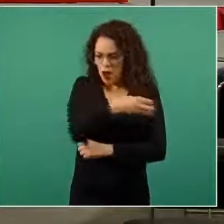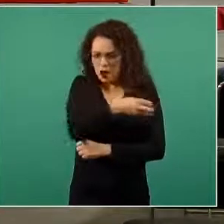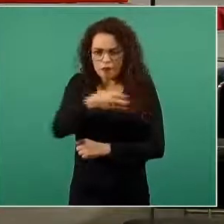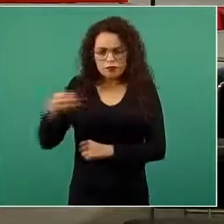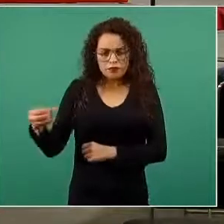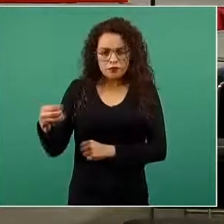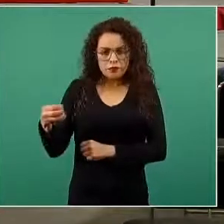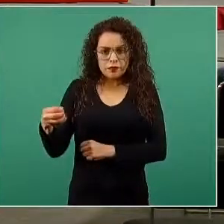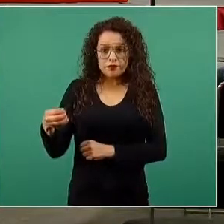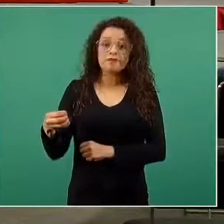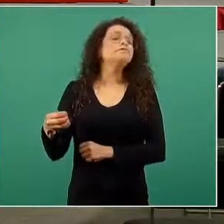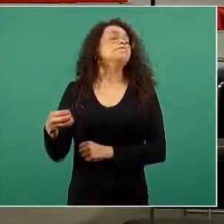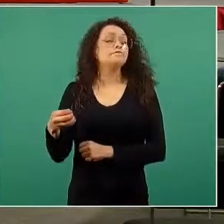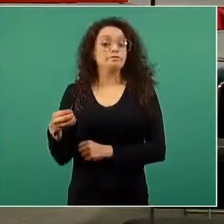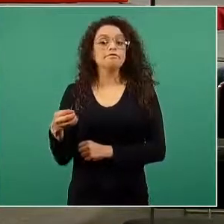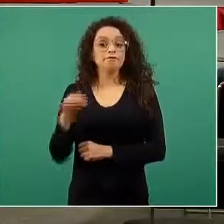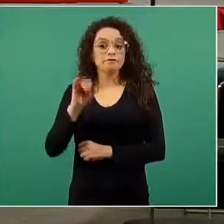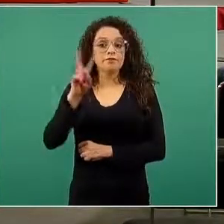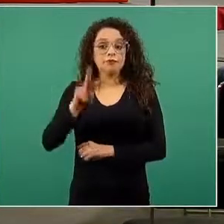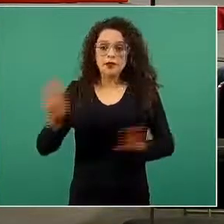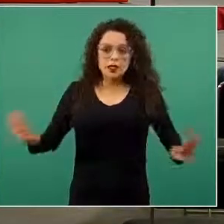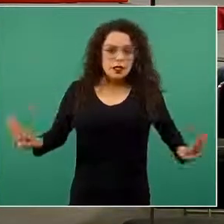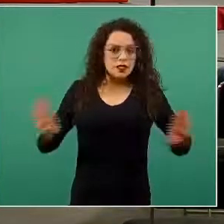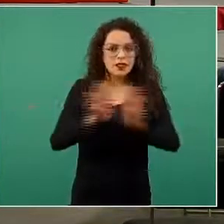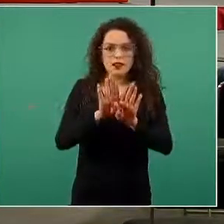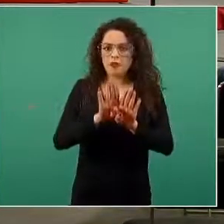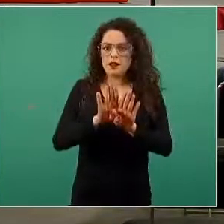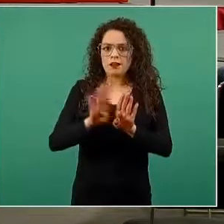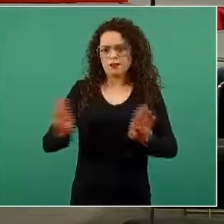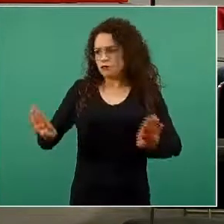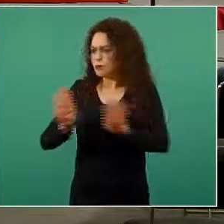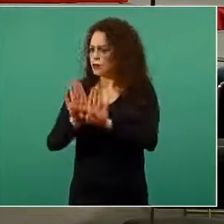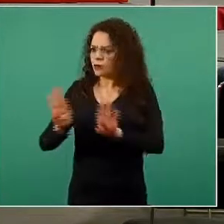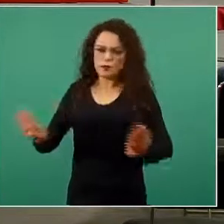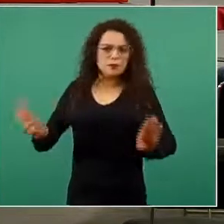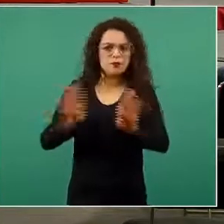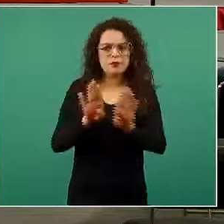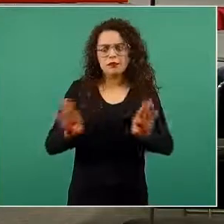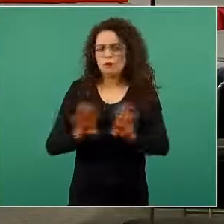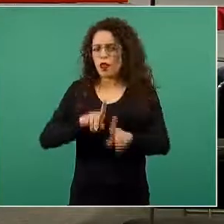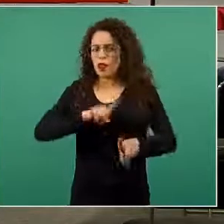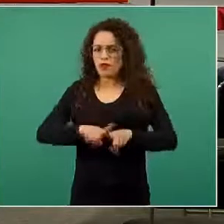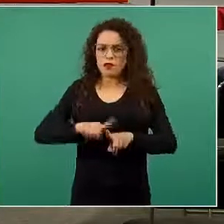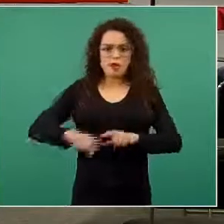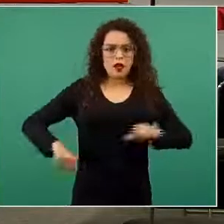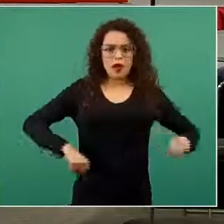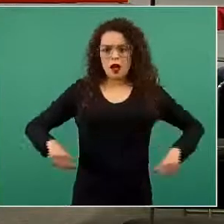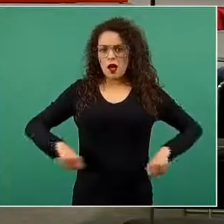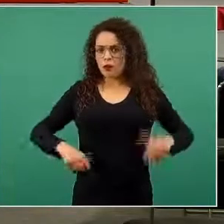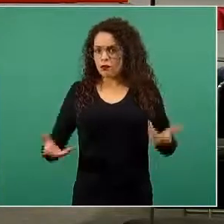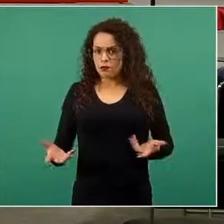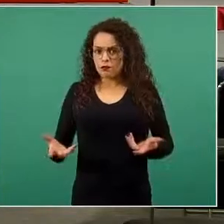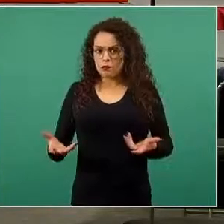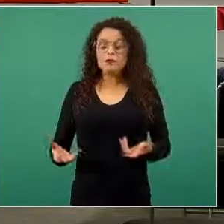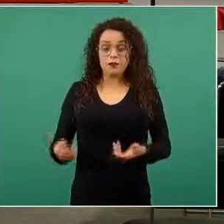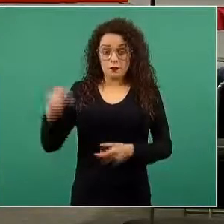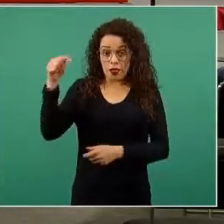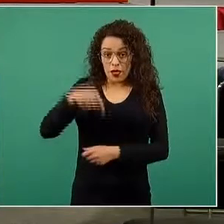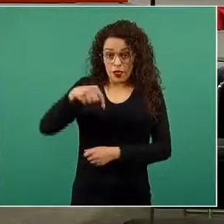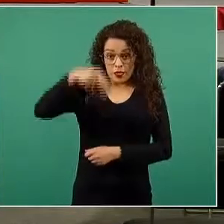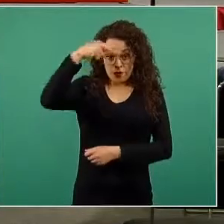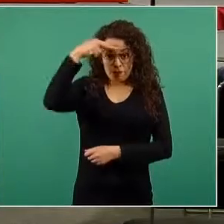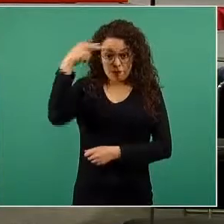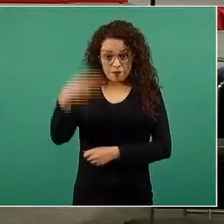sitio prácticamente, cierres absolutos de las actividades públicas. Y aquí en México,